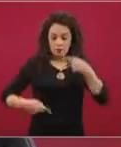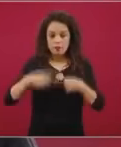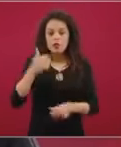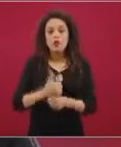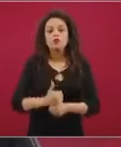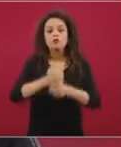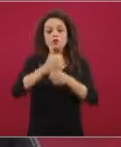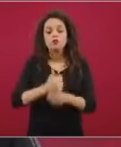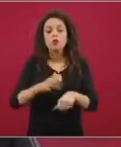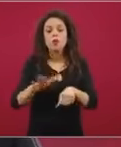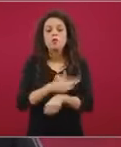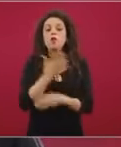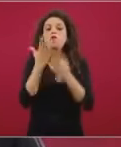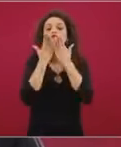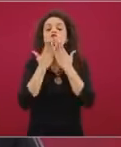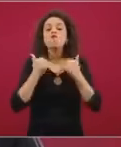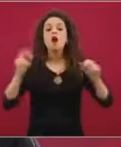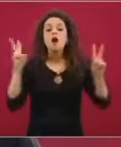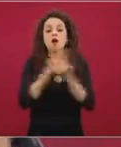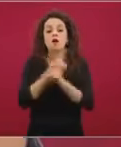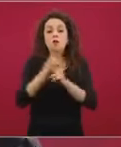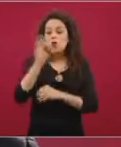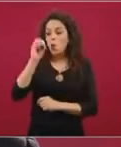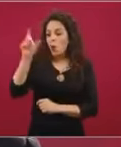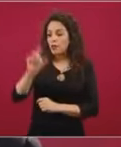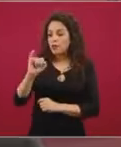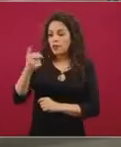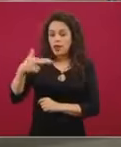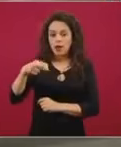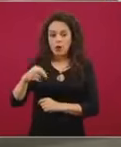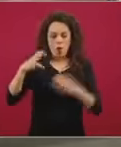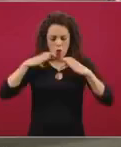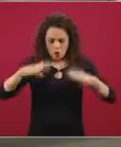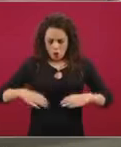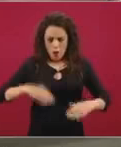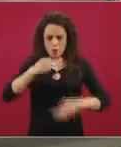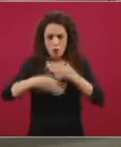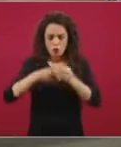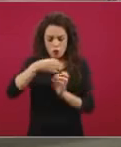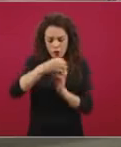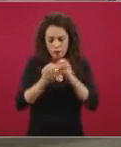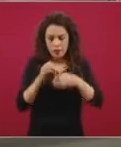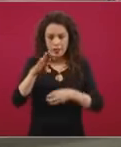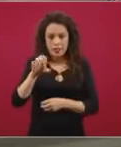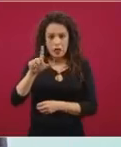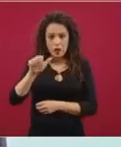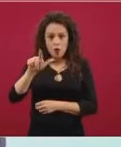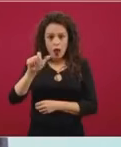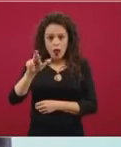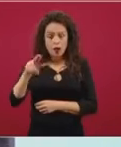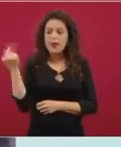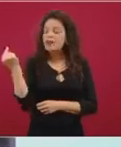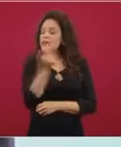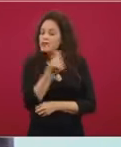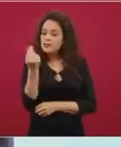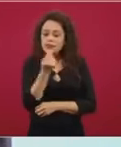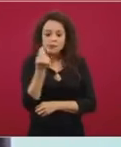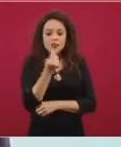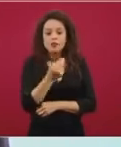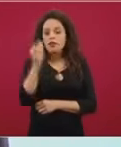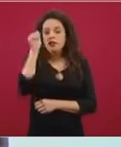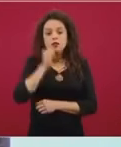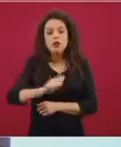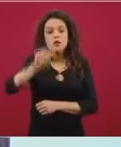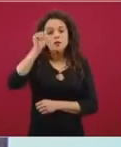falta de oxígeno. Las células del cuerpo, todas las células del cuerpo, necesitan oxígeno todo el tiempo.